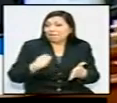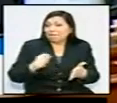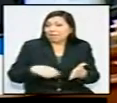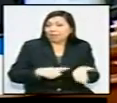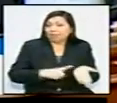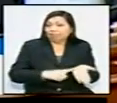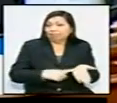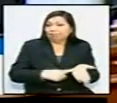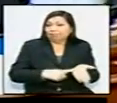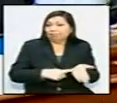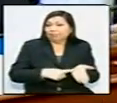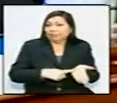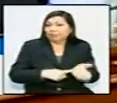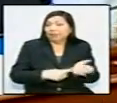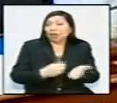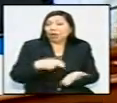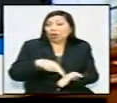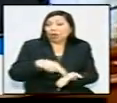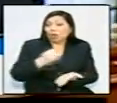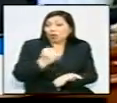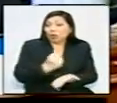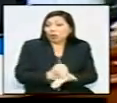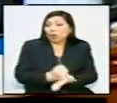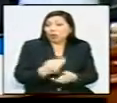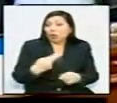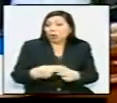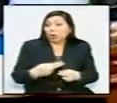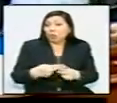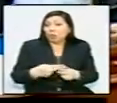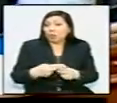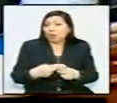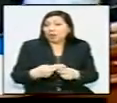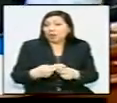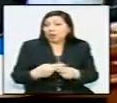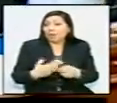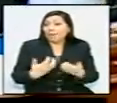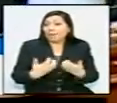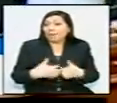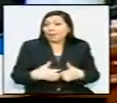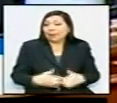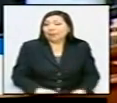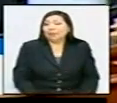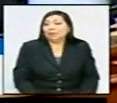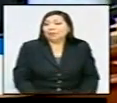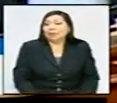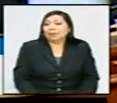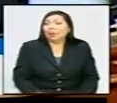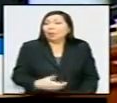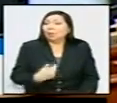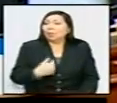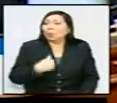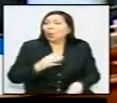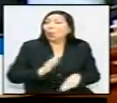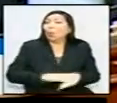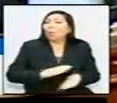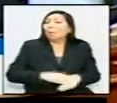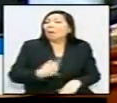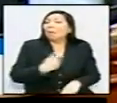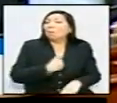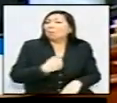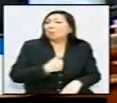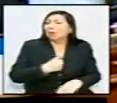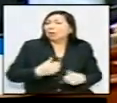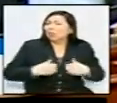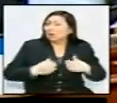huella digital y es notarialmente a nombre de una empresa, ¿cómo se me puede echar la culpa a mí que yo